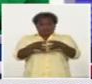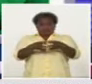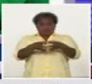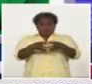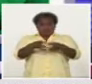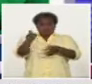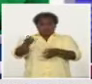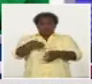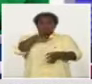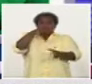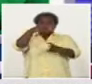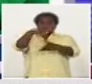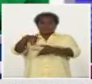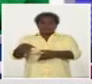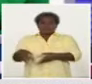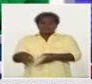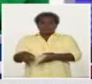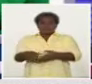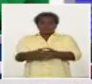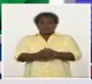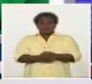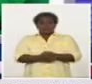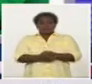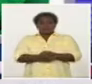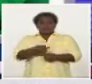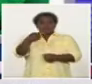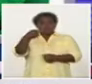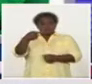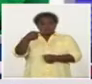y que realmente, primero, es muy doloroso,